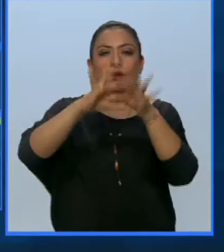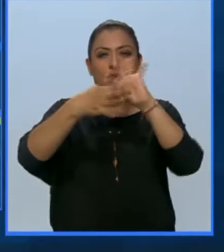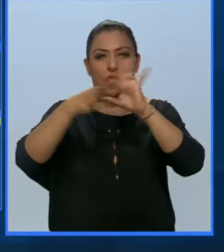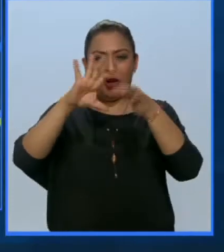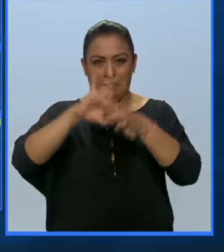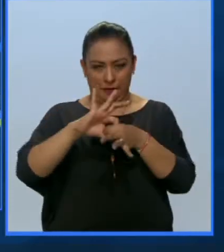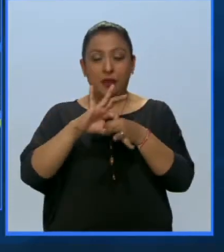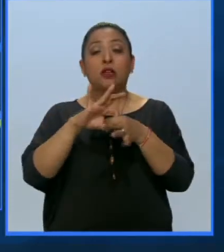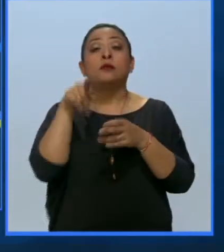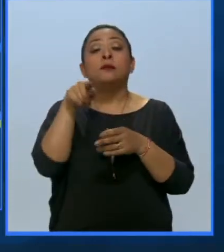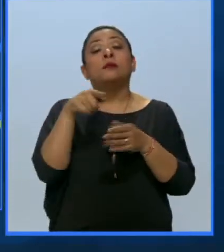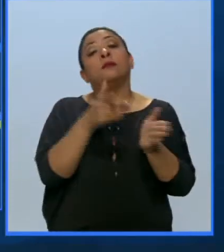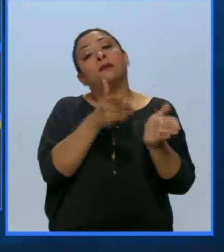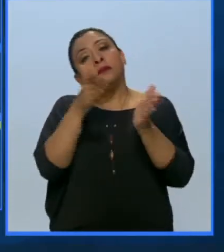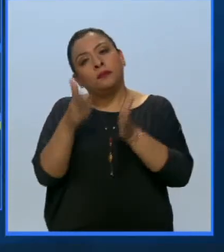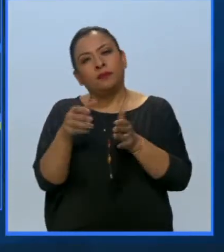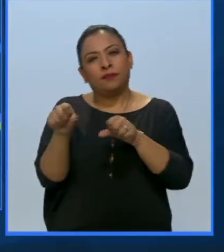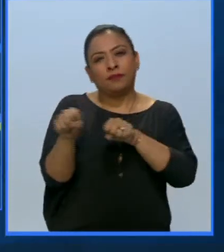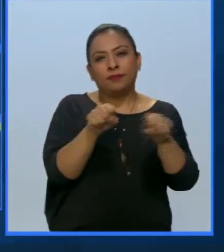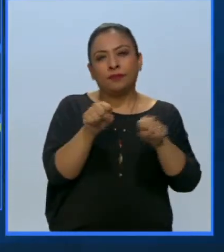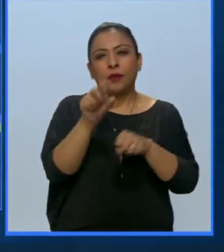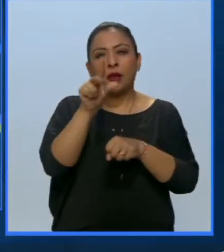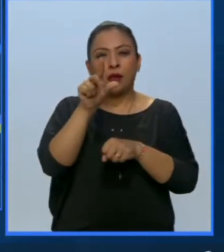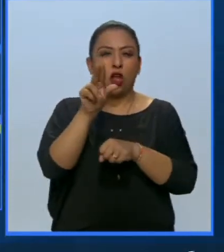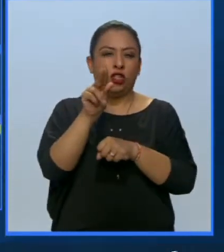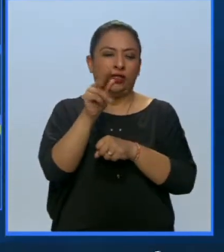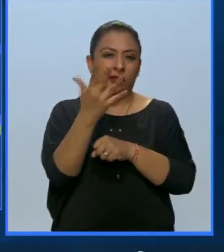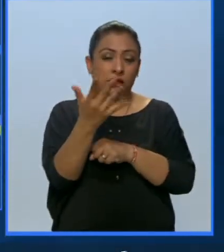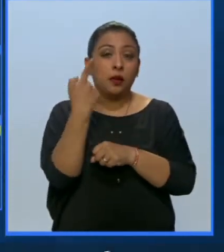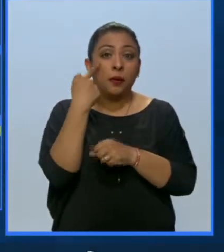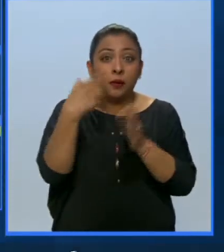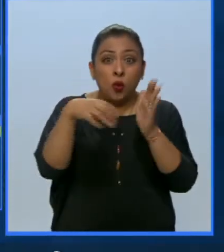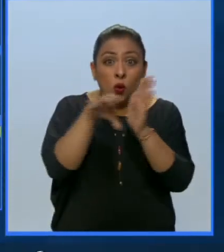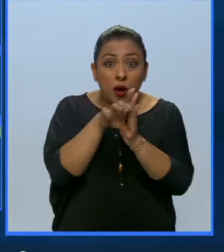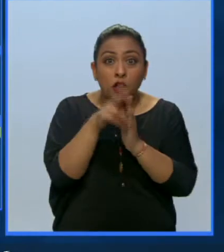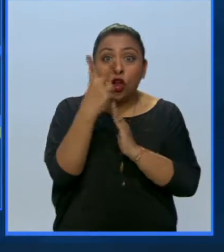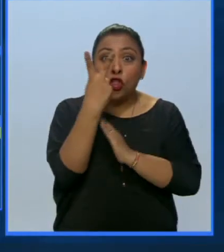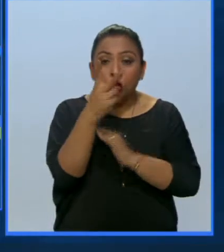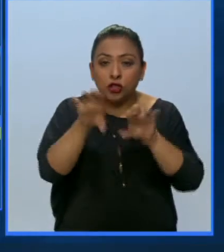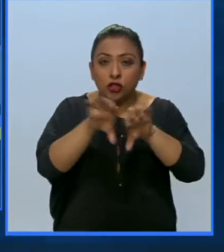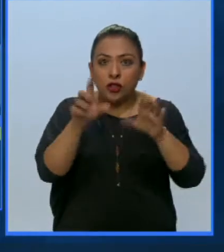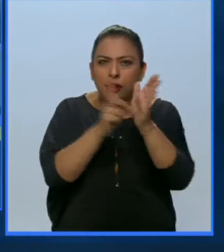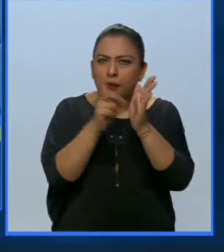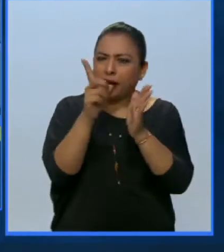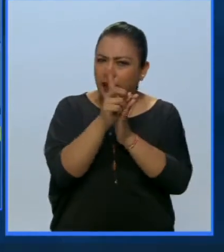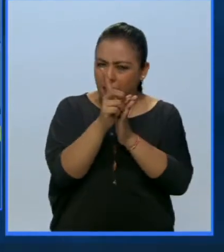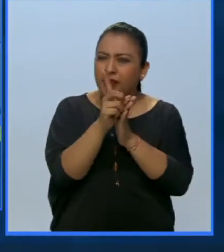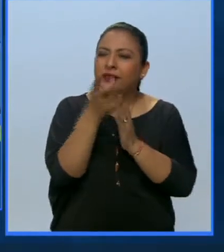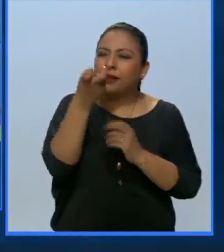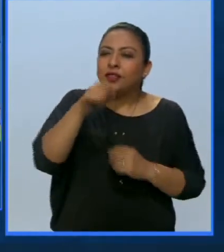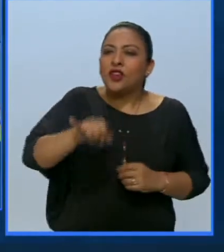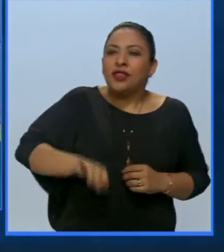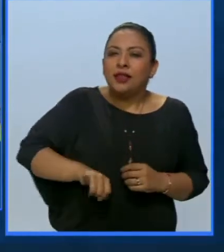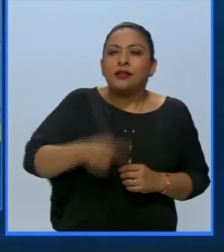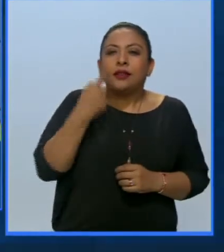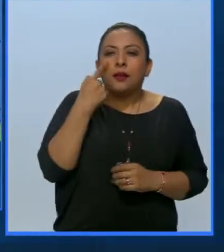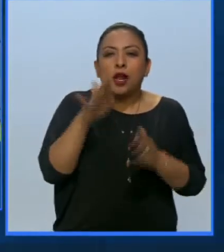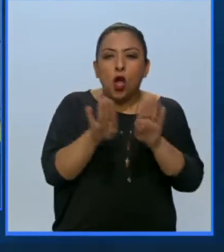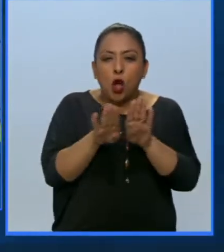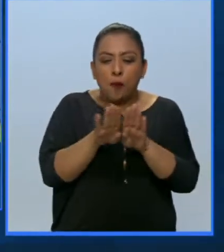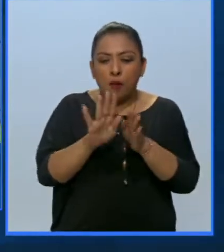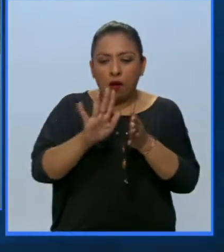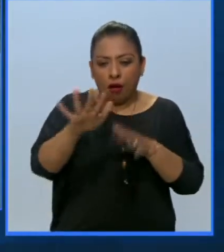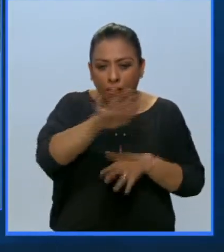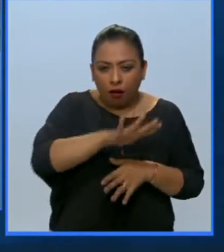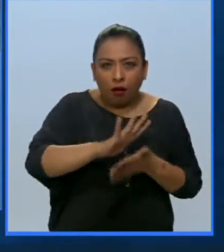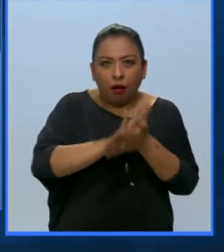Olímpicos. De ahí pasamos al terremoto del 85, pero vemos que la habitación ya son 2 departamentos. Entonces también lo interesante del proyecto es ver cómo el espacio va